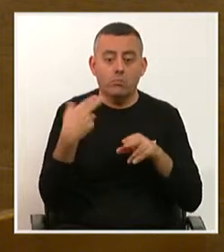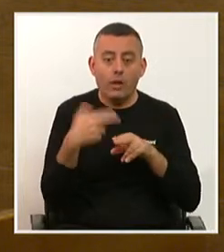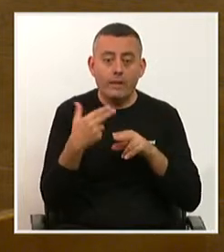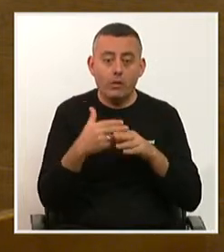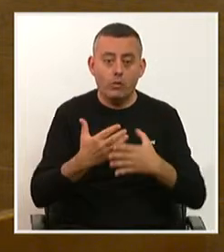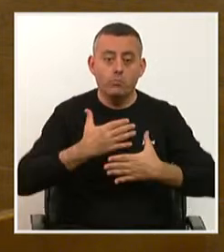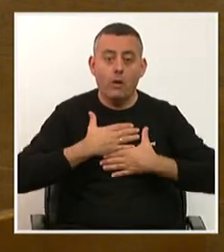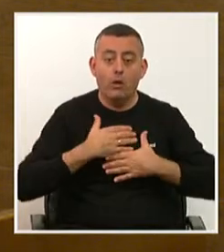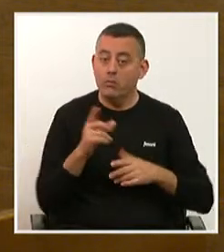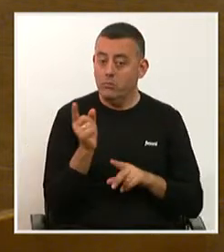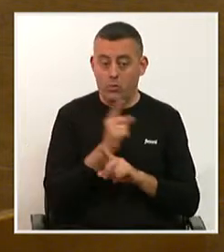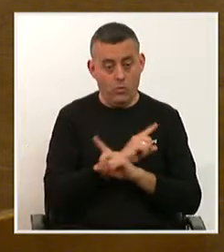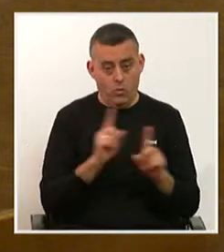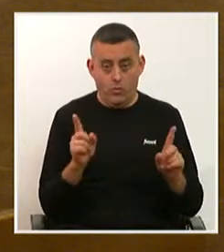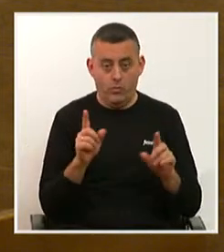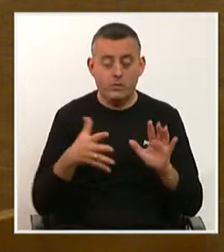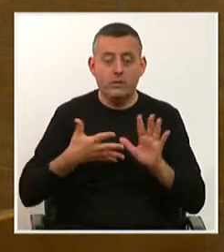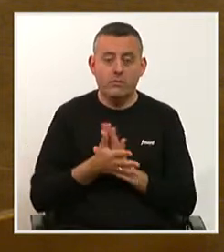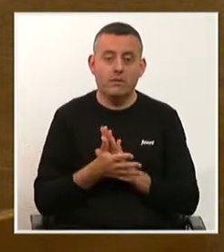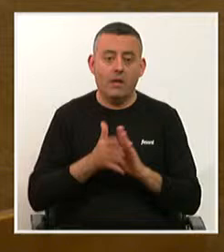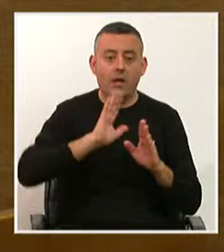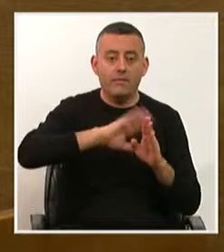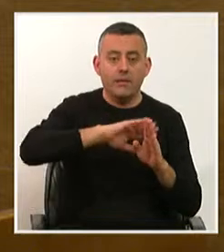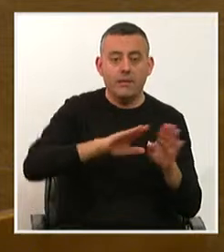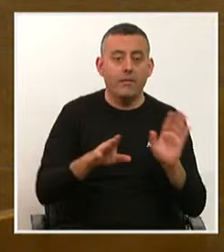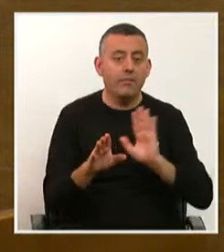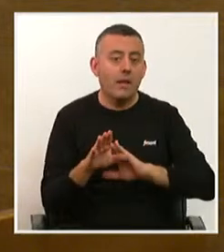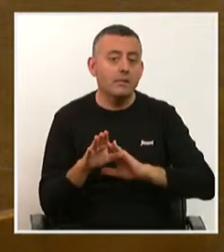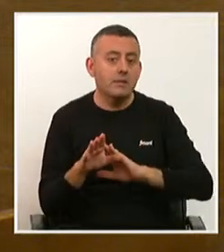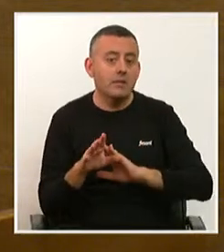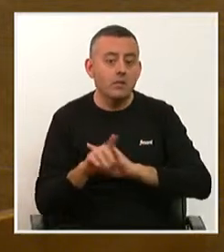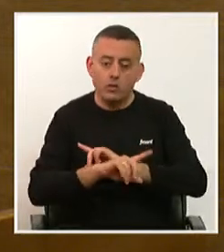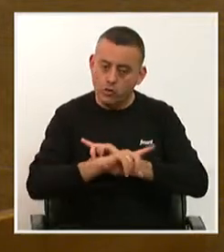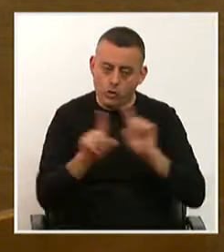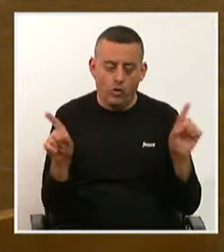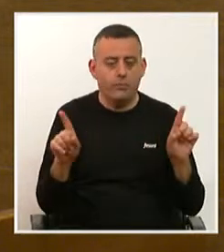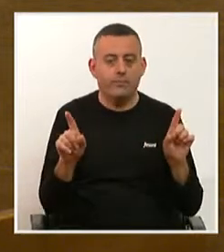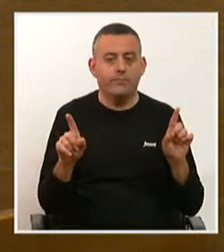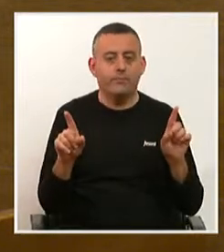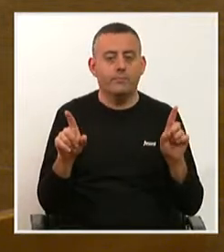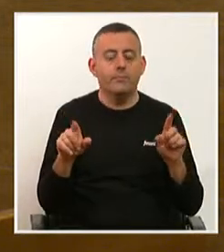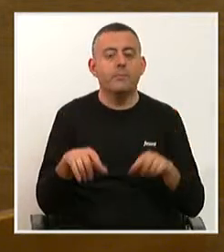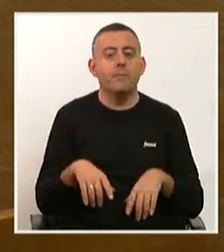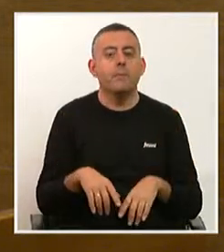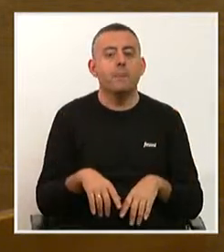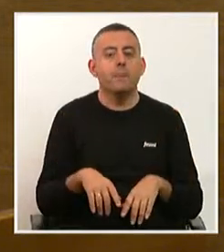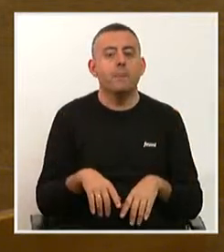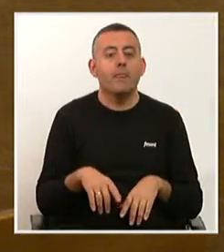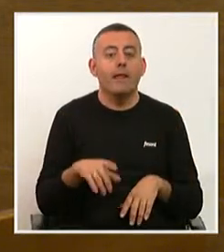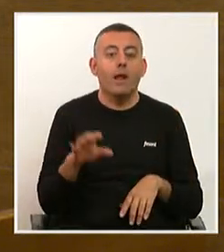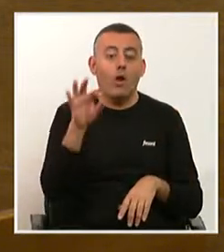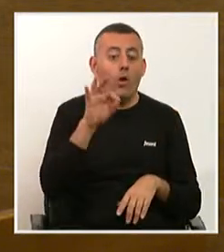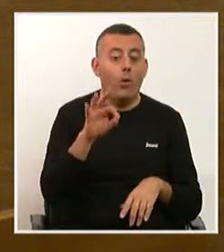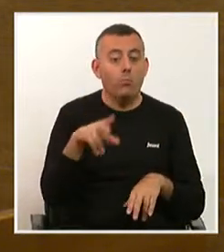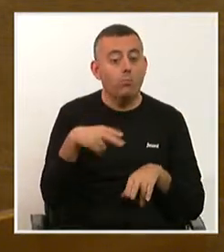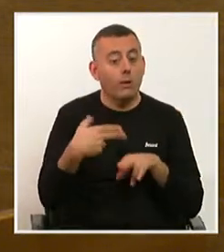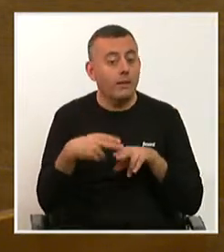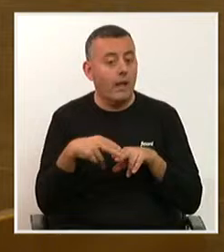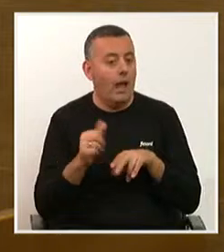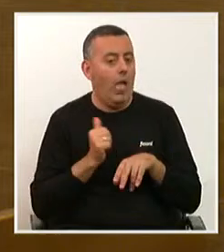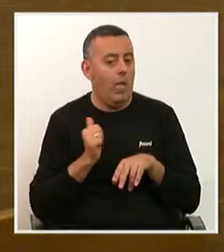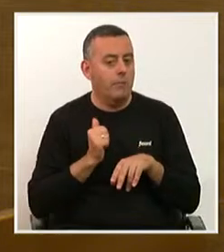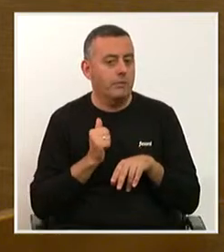es no ha de ser ni de esqueres ni dees no es un arma política encara que algun